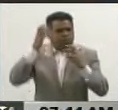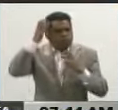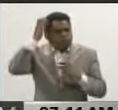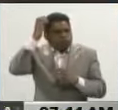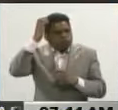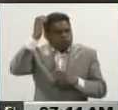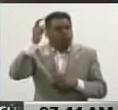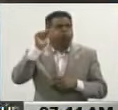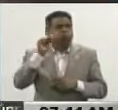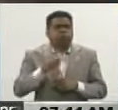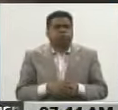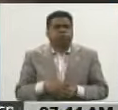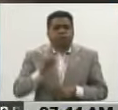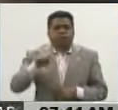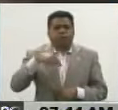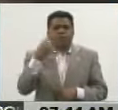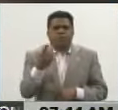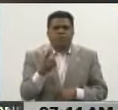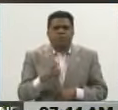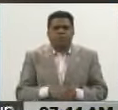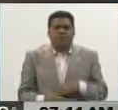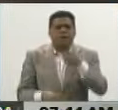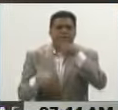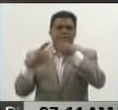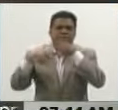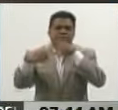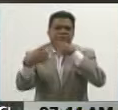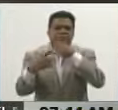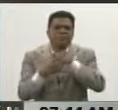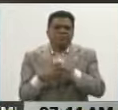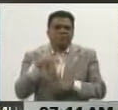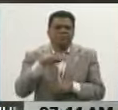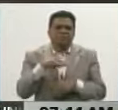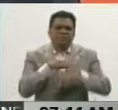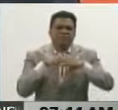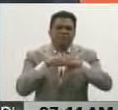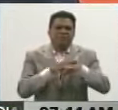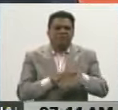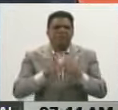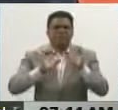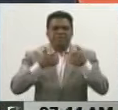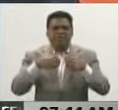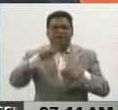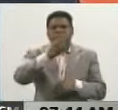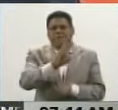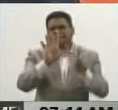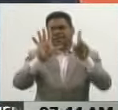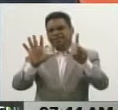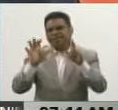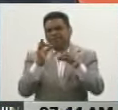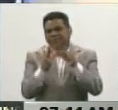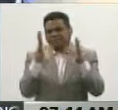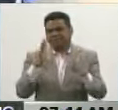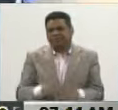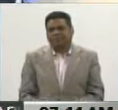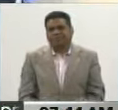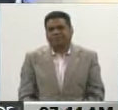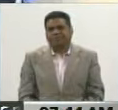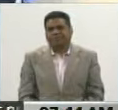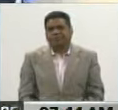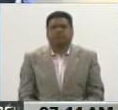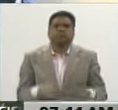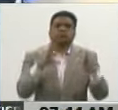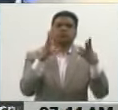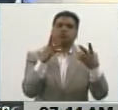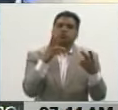Ministro, luego de que usted salió con la declaración de que el periodo académico va a iniciar el próximo 26 de septiembre, muchas